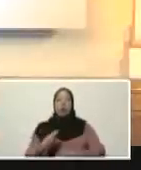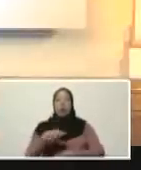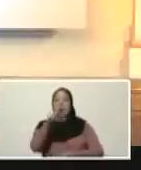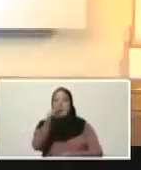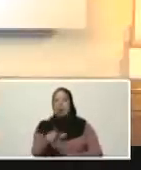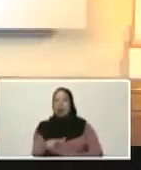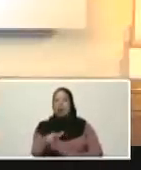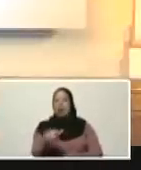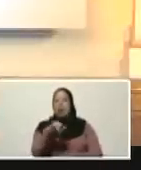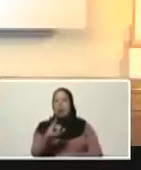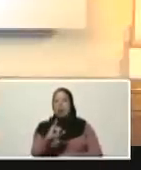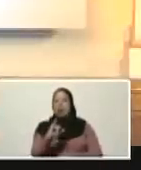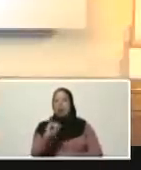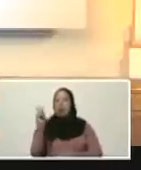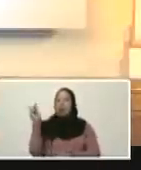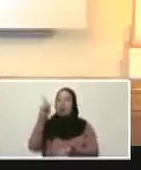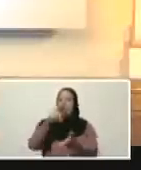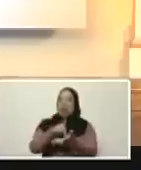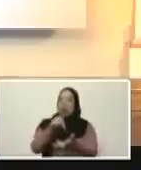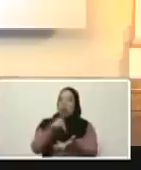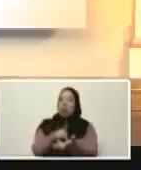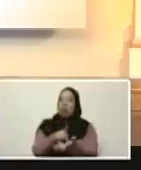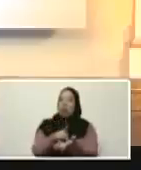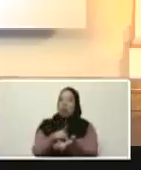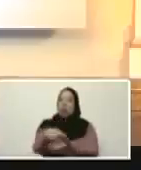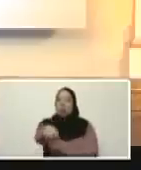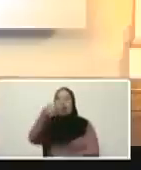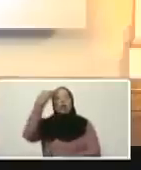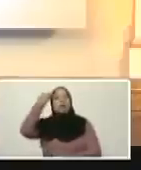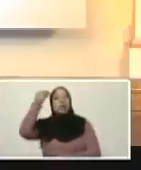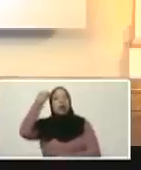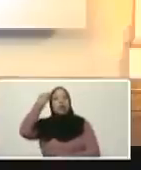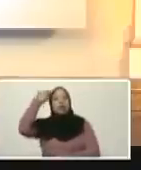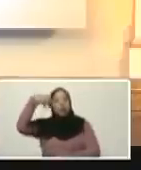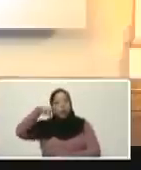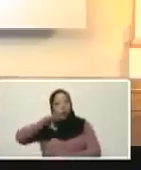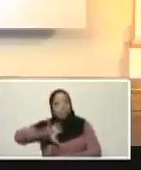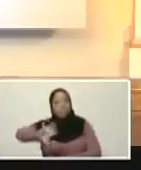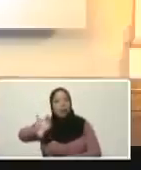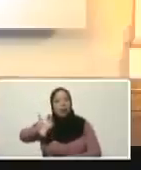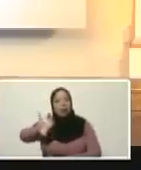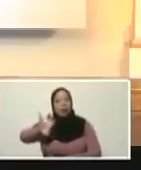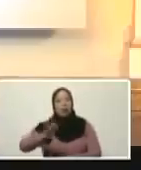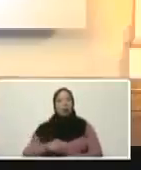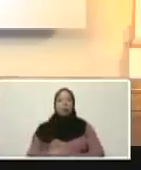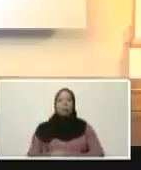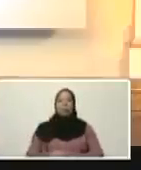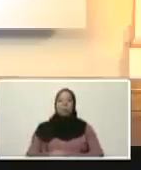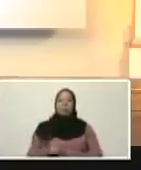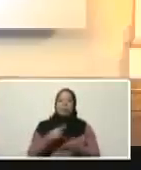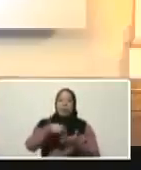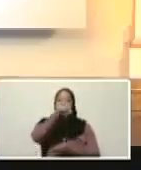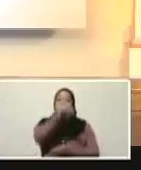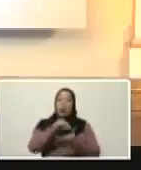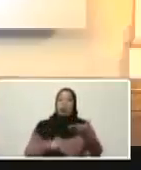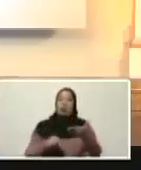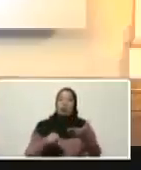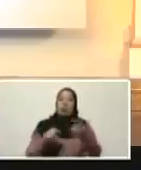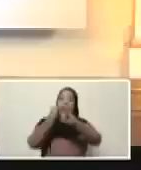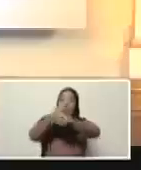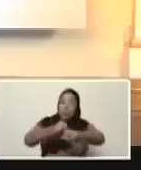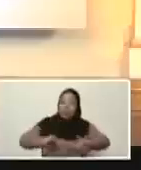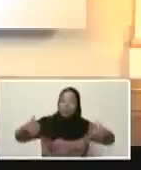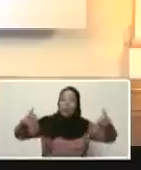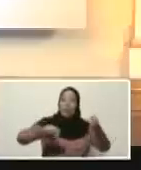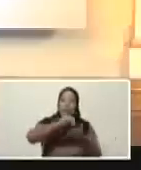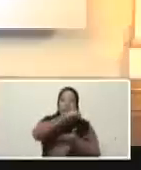que sentaba las bases para saber lo que era la patria. La firma de la independencia que el